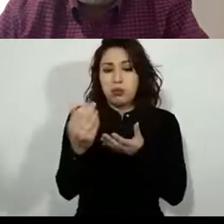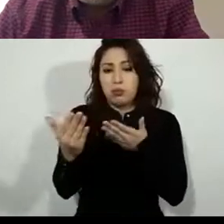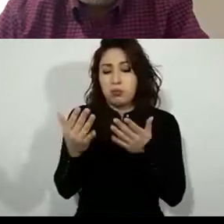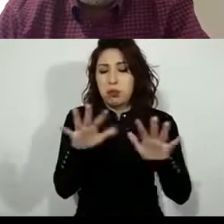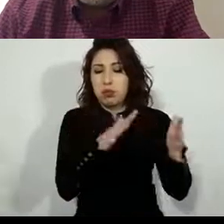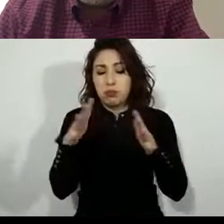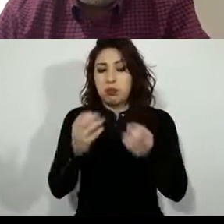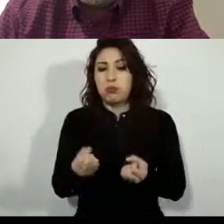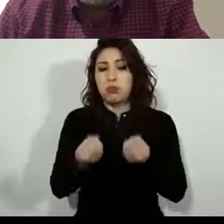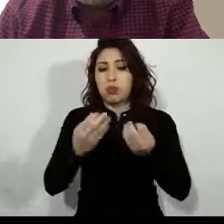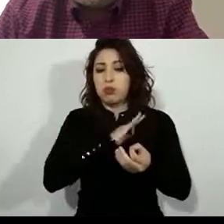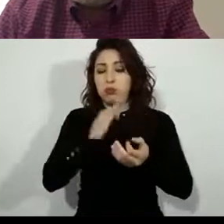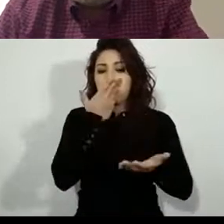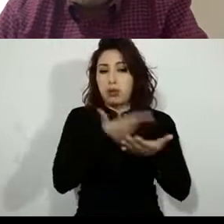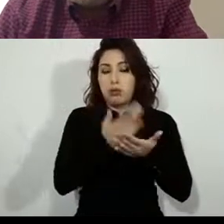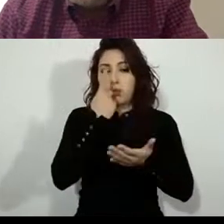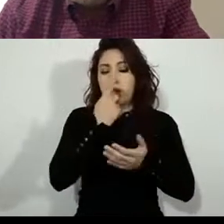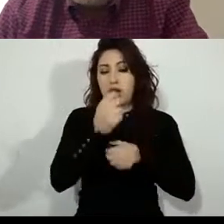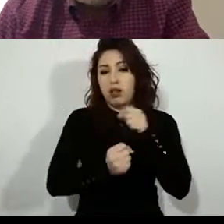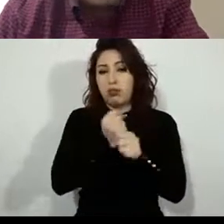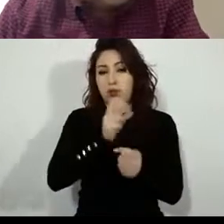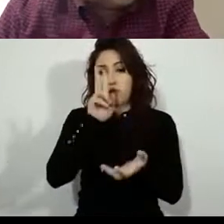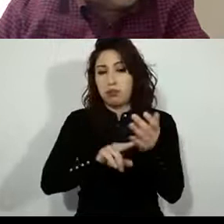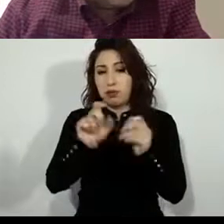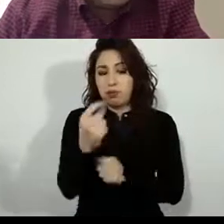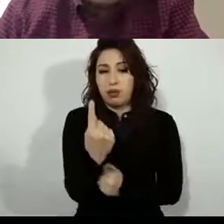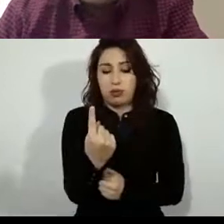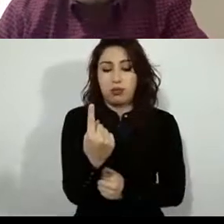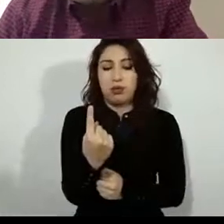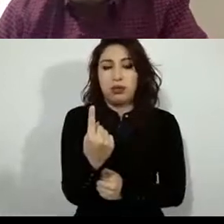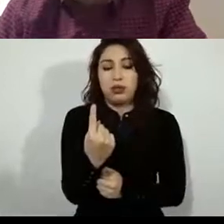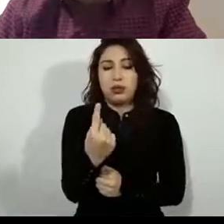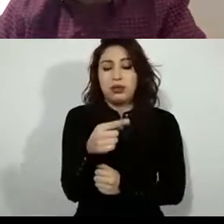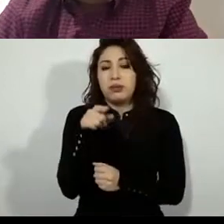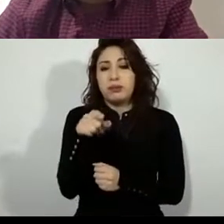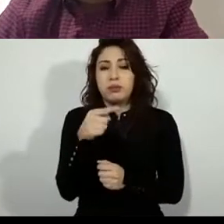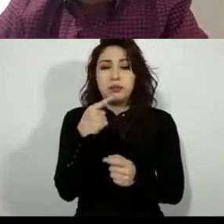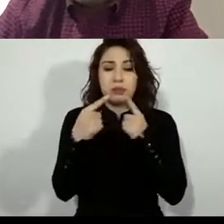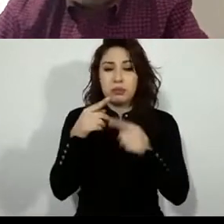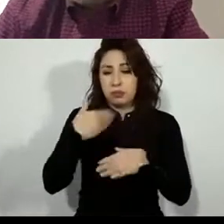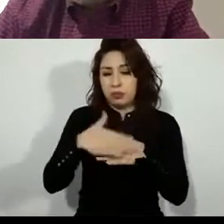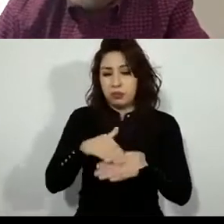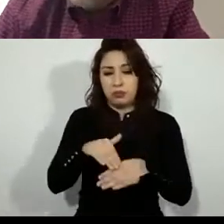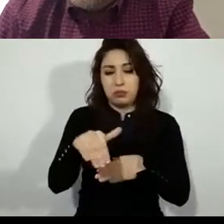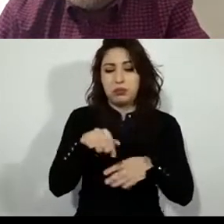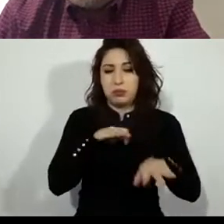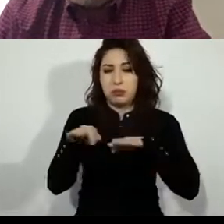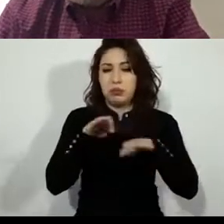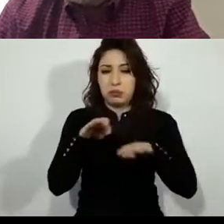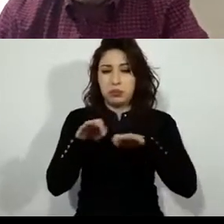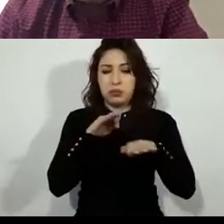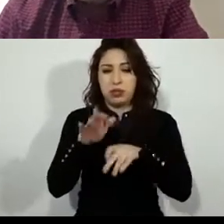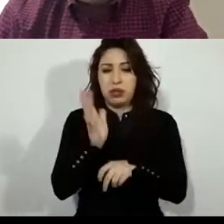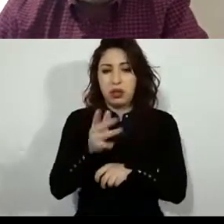2021. Bueno, pues estamos trabajando, empezaremos a trabajar en este